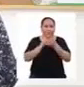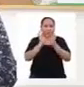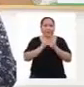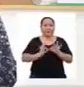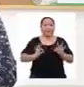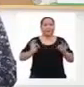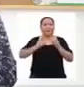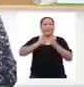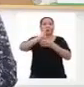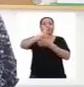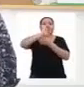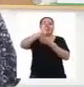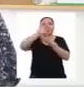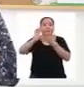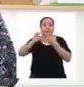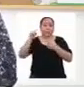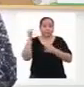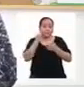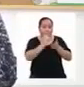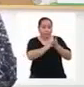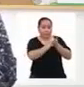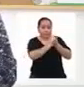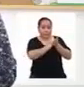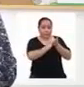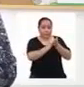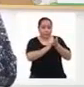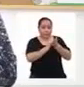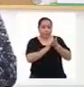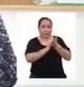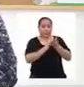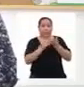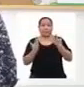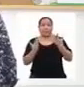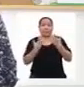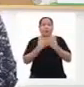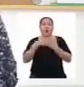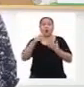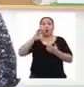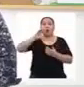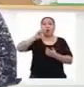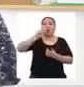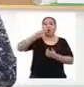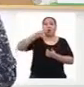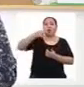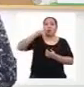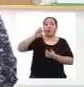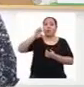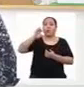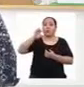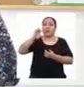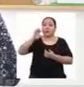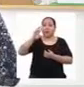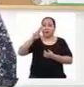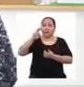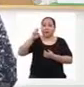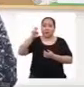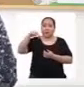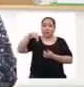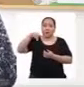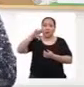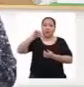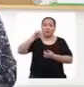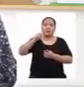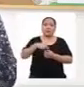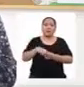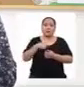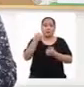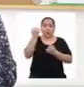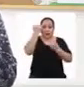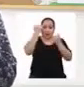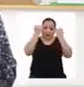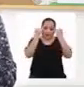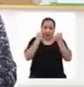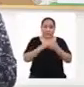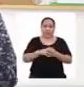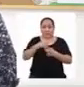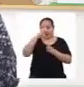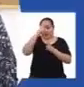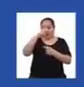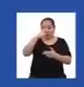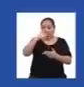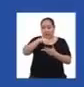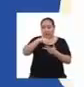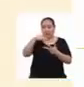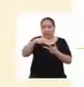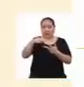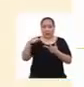que debe tener el texto es la coherencia entre las ideas y para lograrlo deben respetarse los 3 principios de